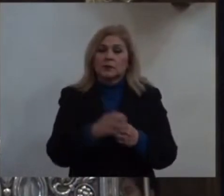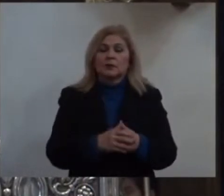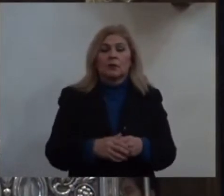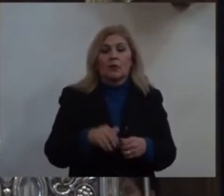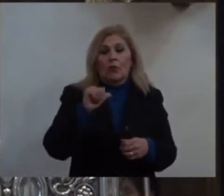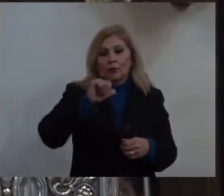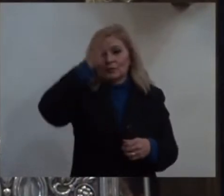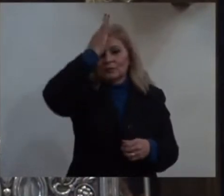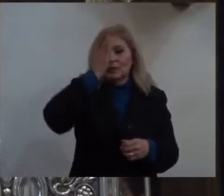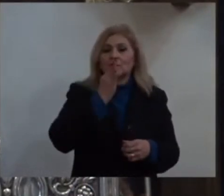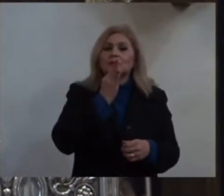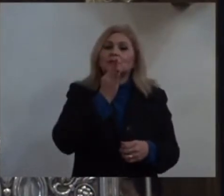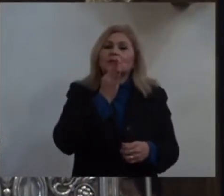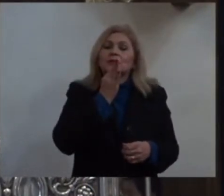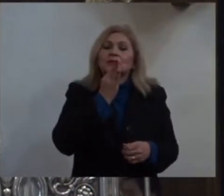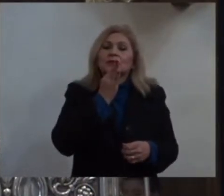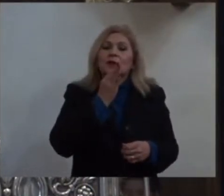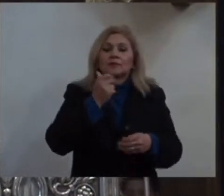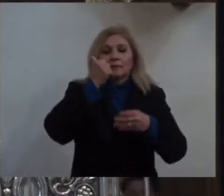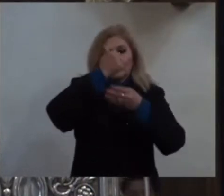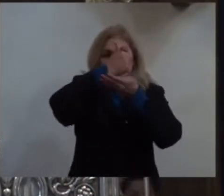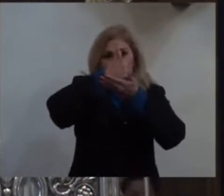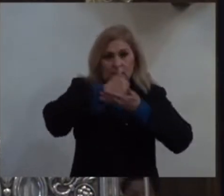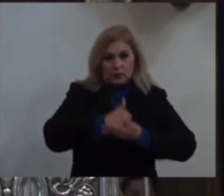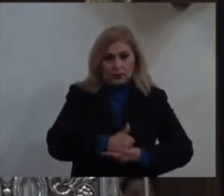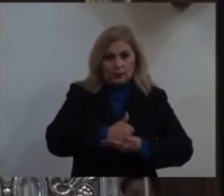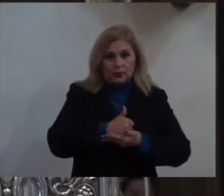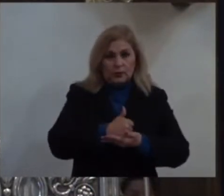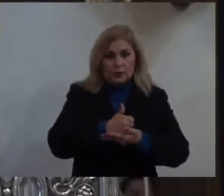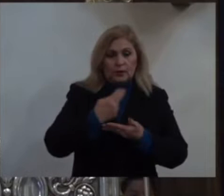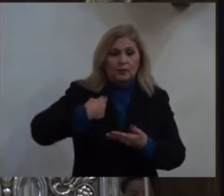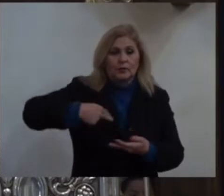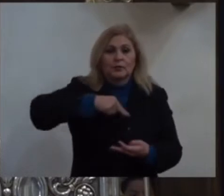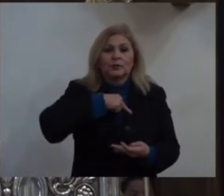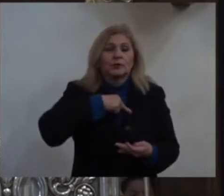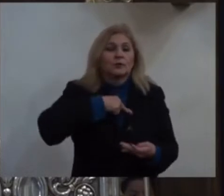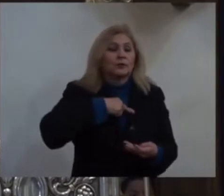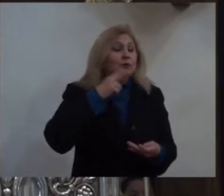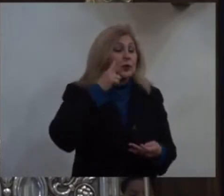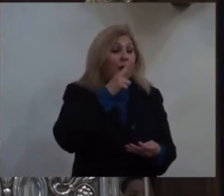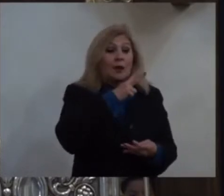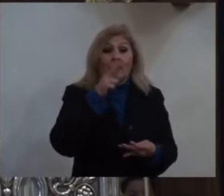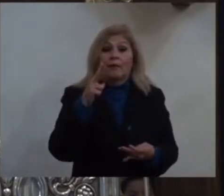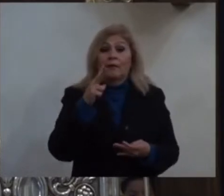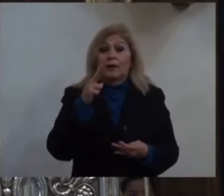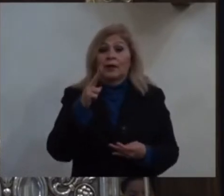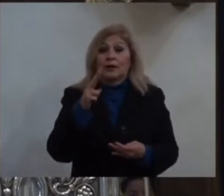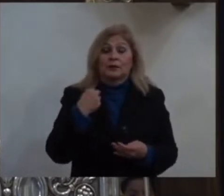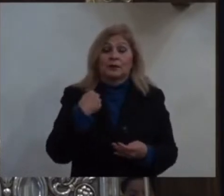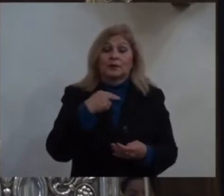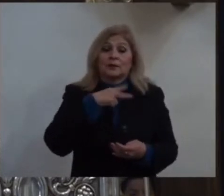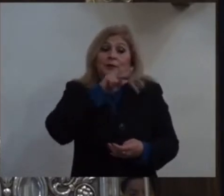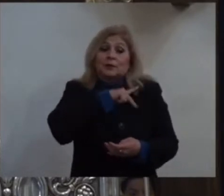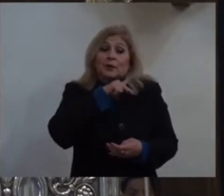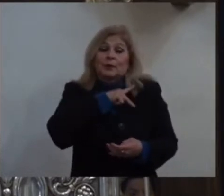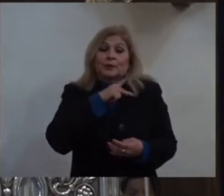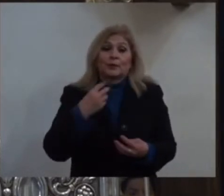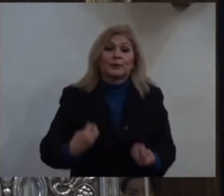de